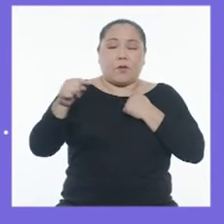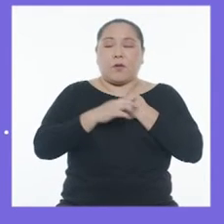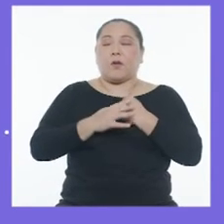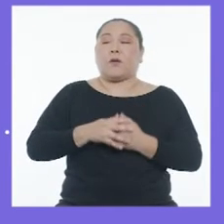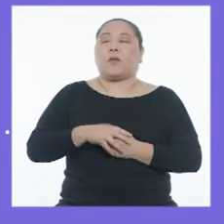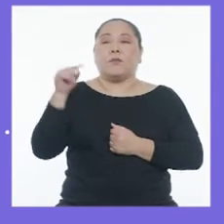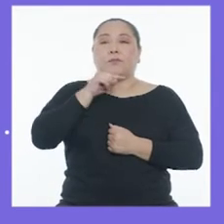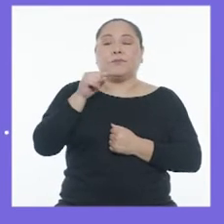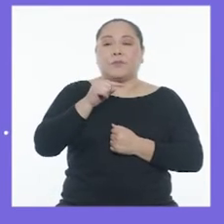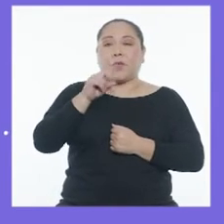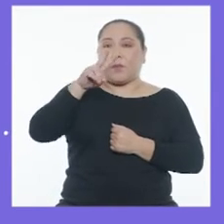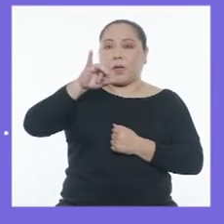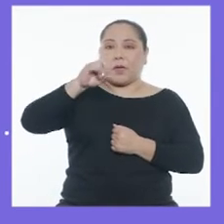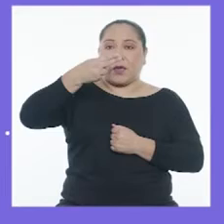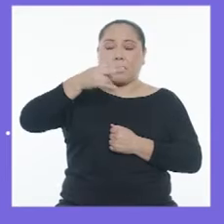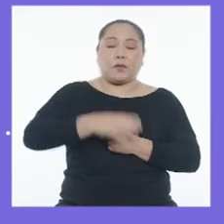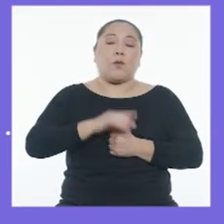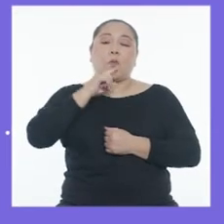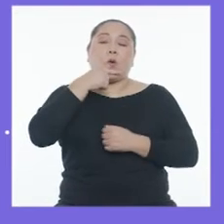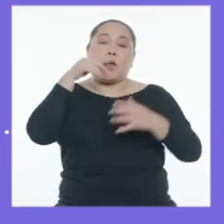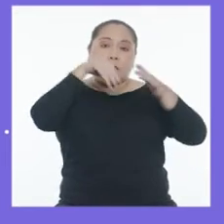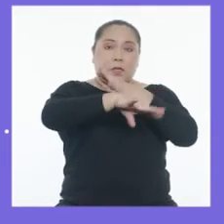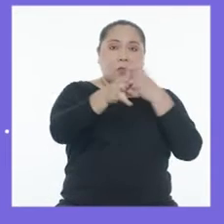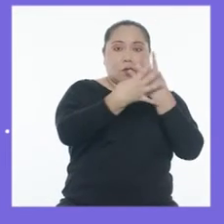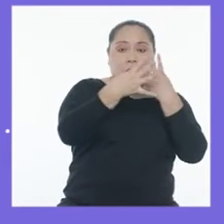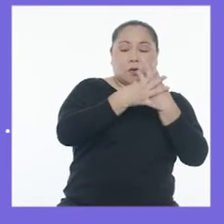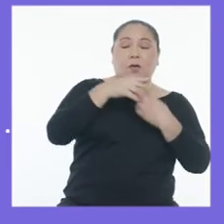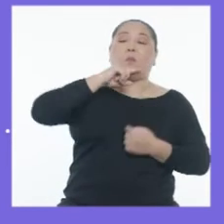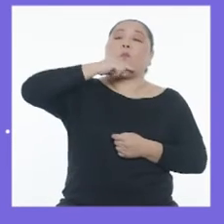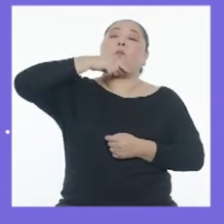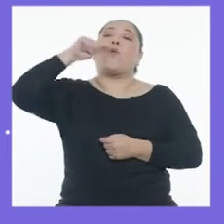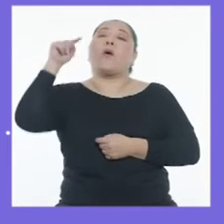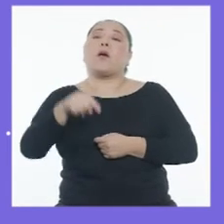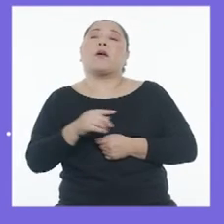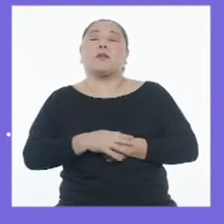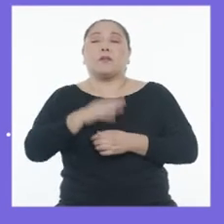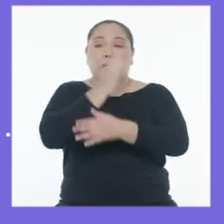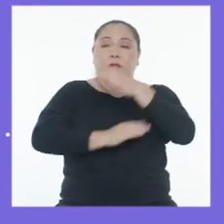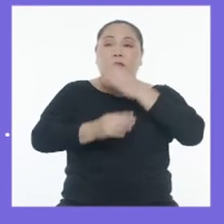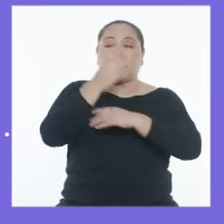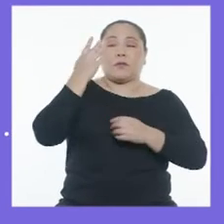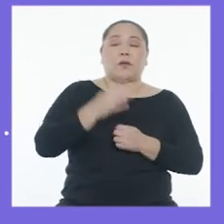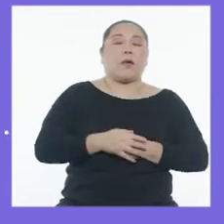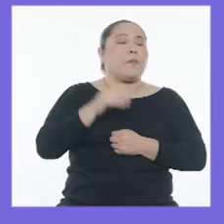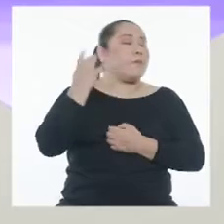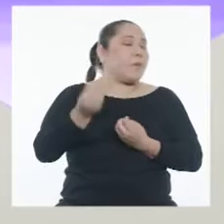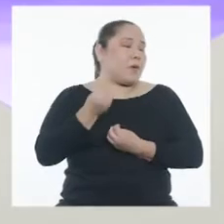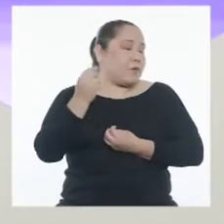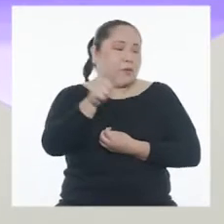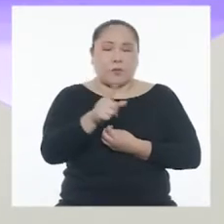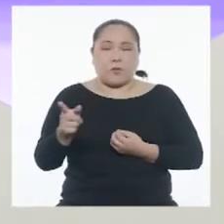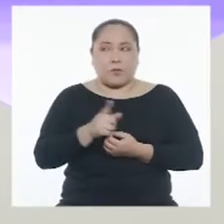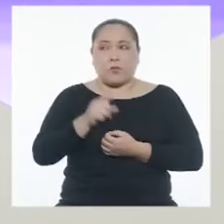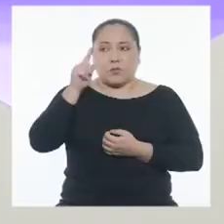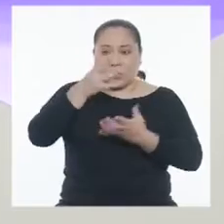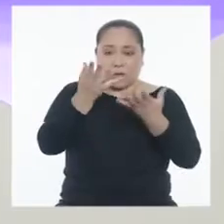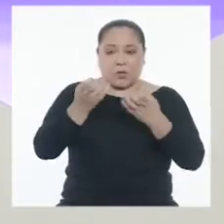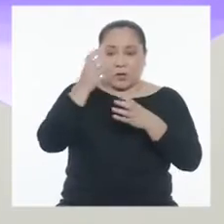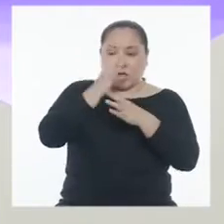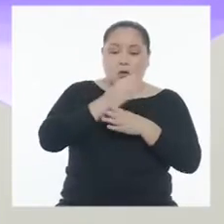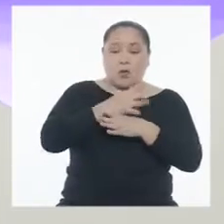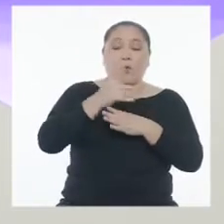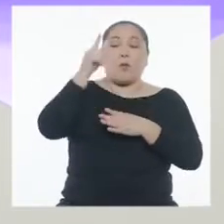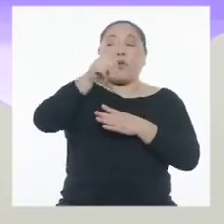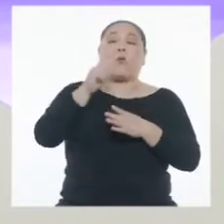inmunodeficiencia humana o VIH, mujeres privadas de libertad, mujeres con discapacidad. Profesor Jaime, quisiera compartir un